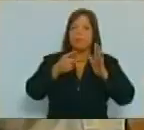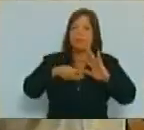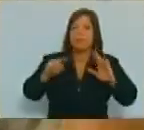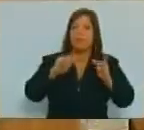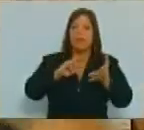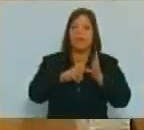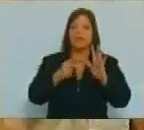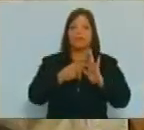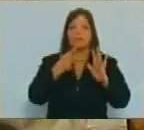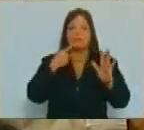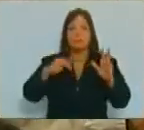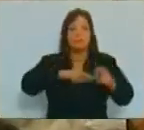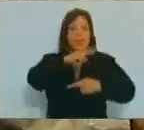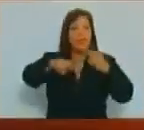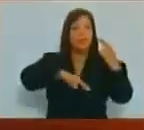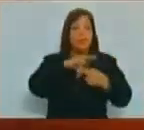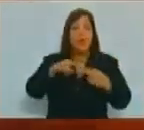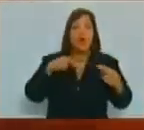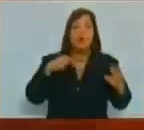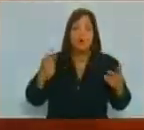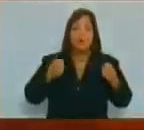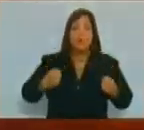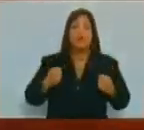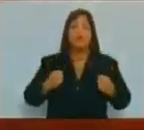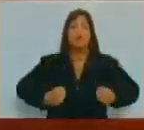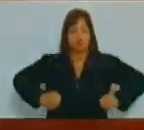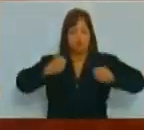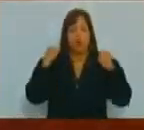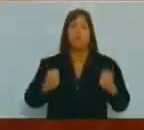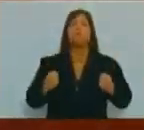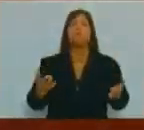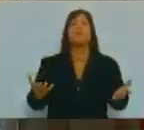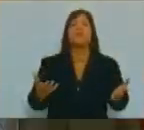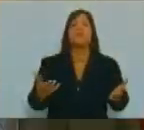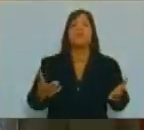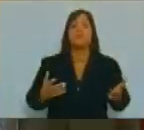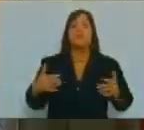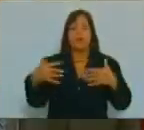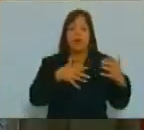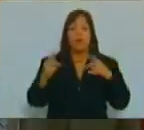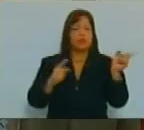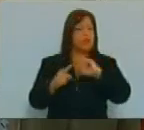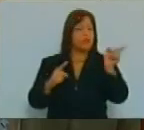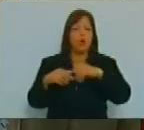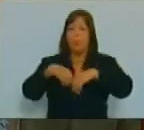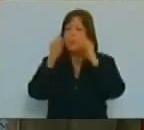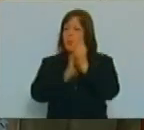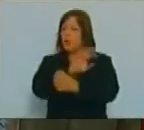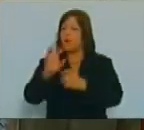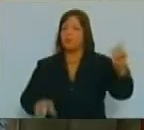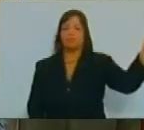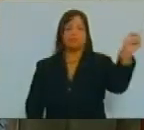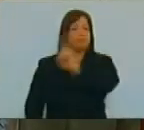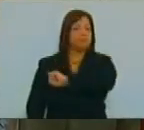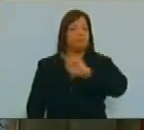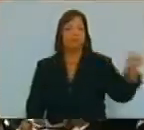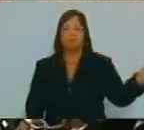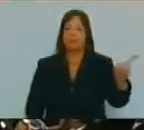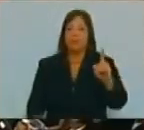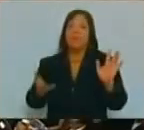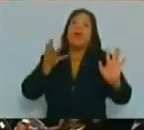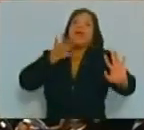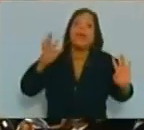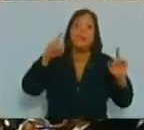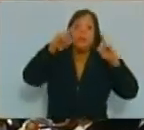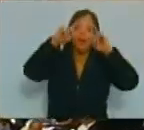con la revolución bolivariana estoy aún más convencida que salud son las causas de la criminalidad porque si así fuera